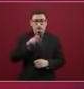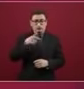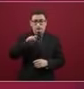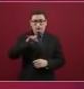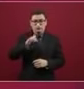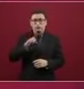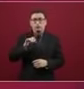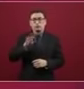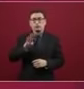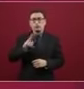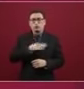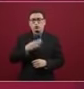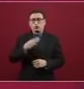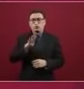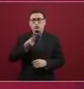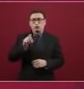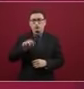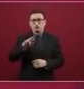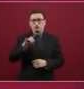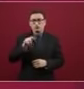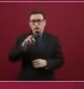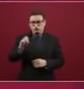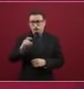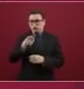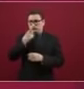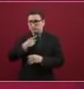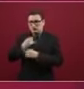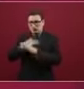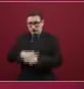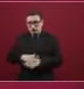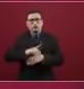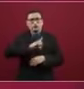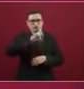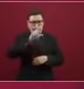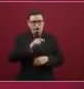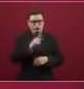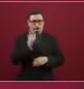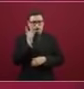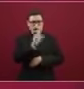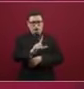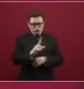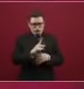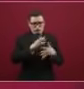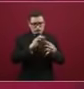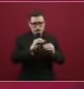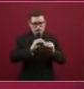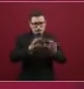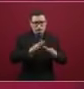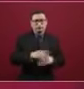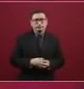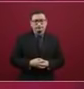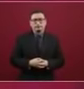esto. Muy bien, sí. Y el lunes te informamos. Perfecto, si te parece. Hay